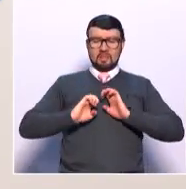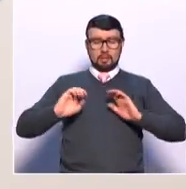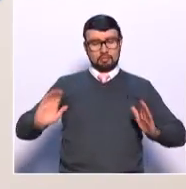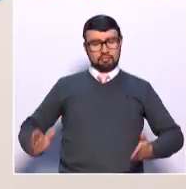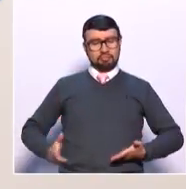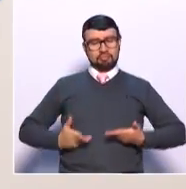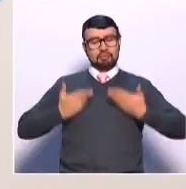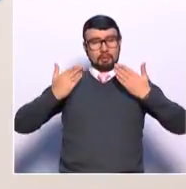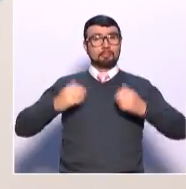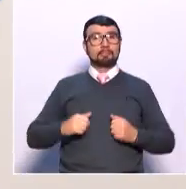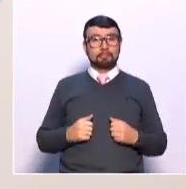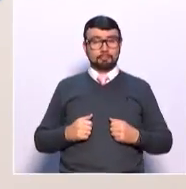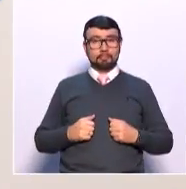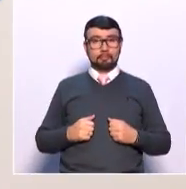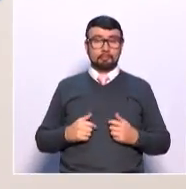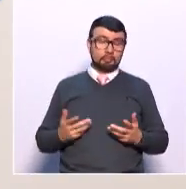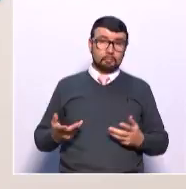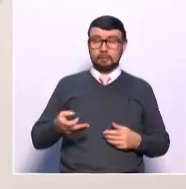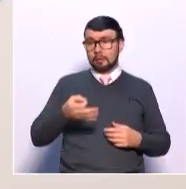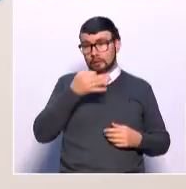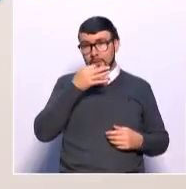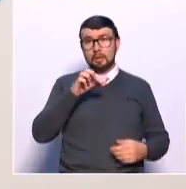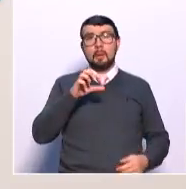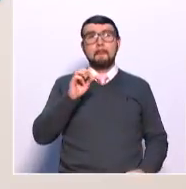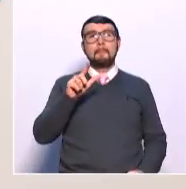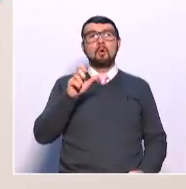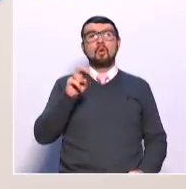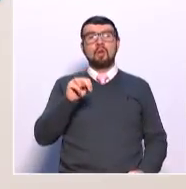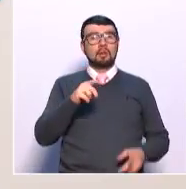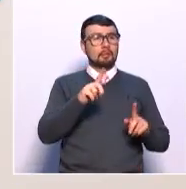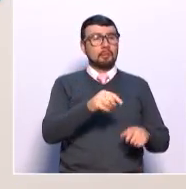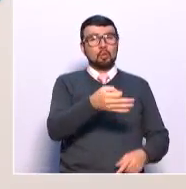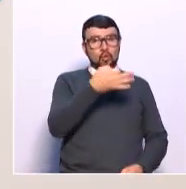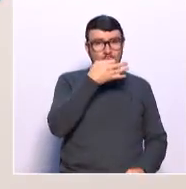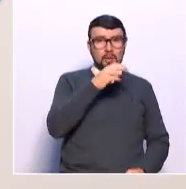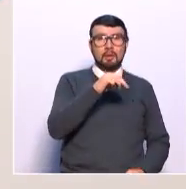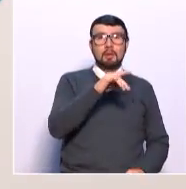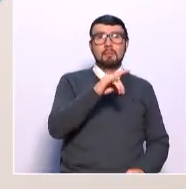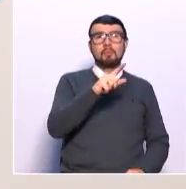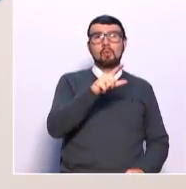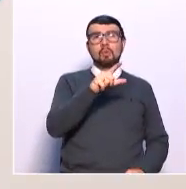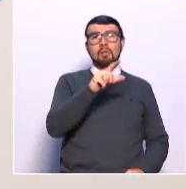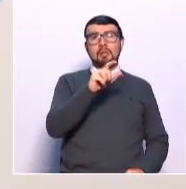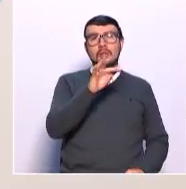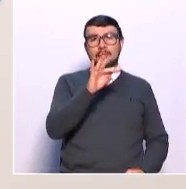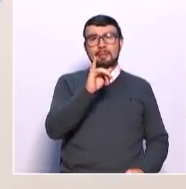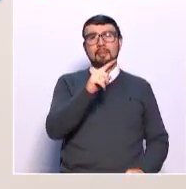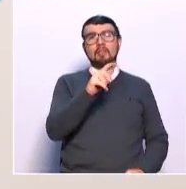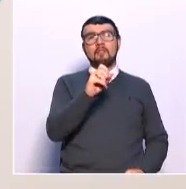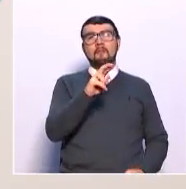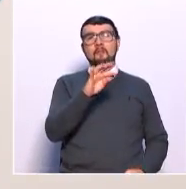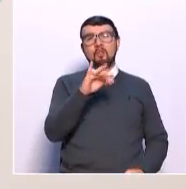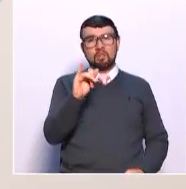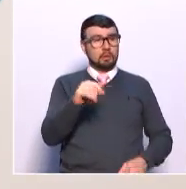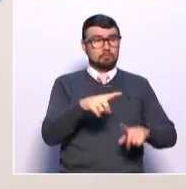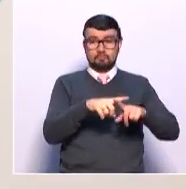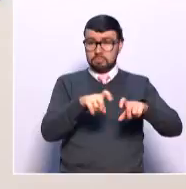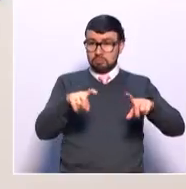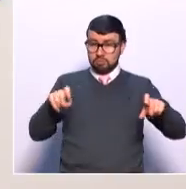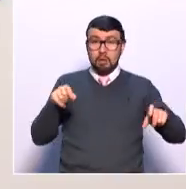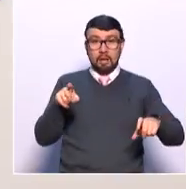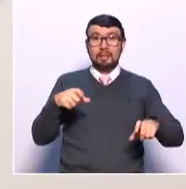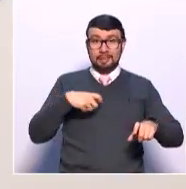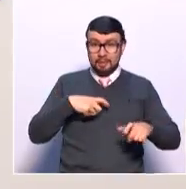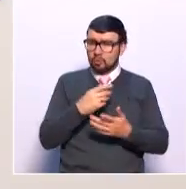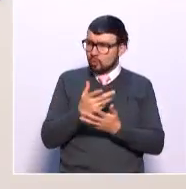antioxidantes y tomo polen y tomo el multi forti y tomo productos que tienen elementos que